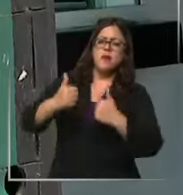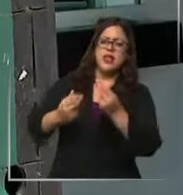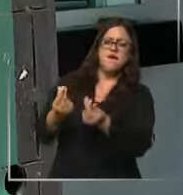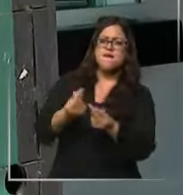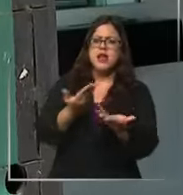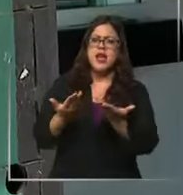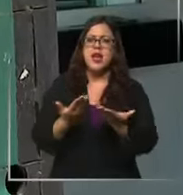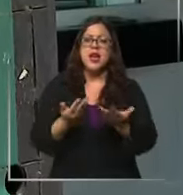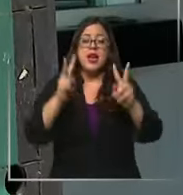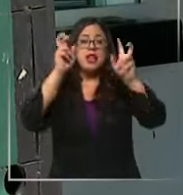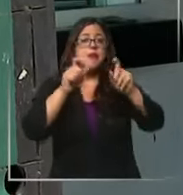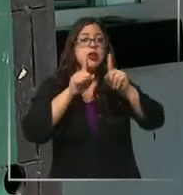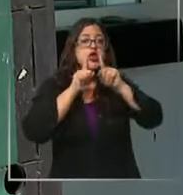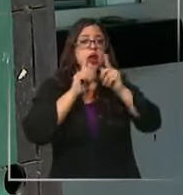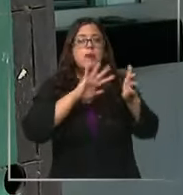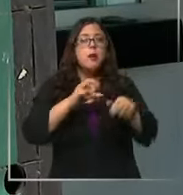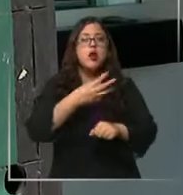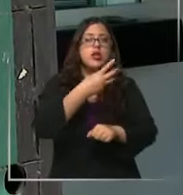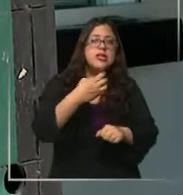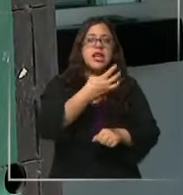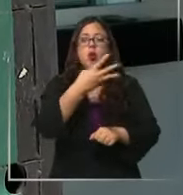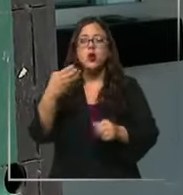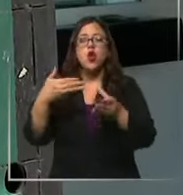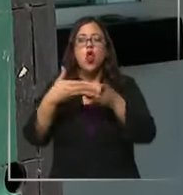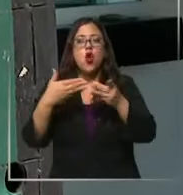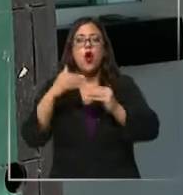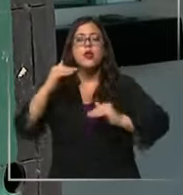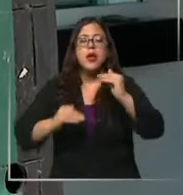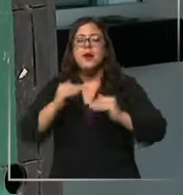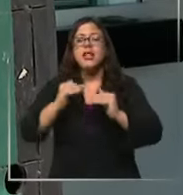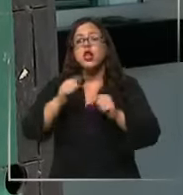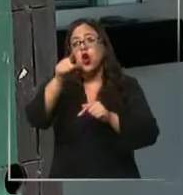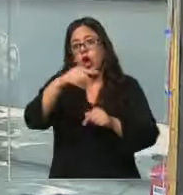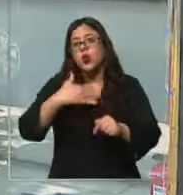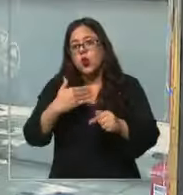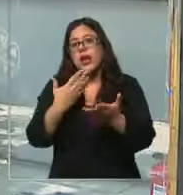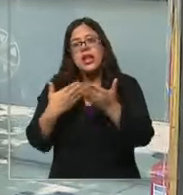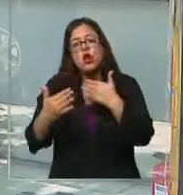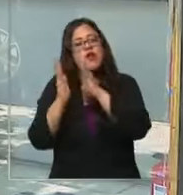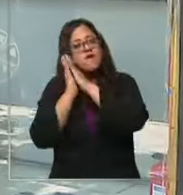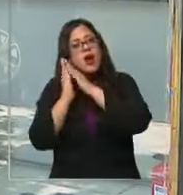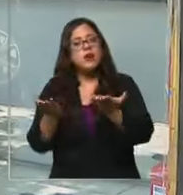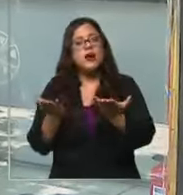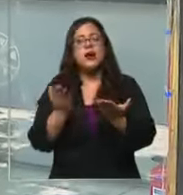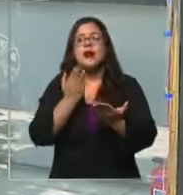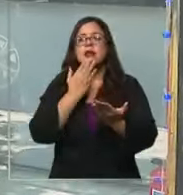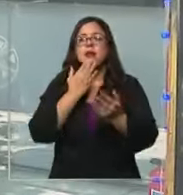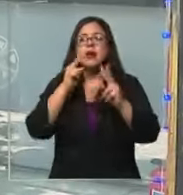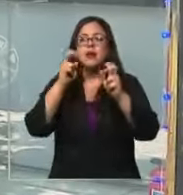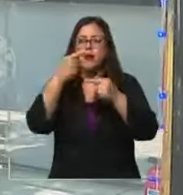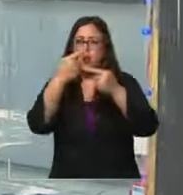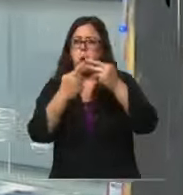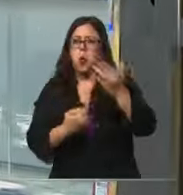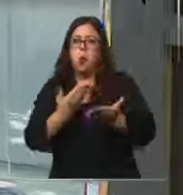Un paquete en los hoteles también ronda como 300, 400 dólares, dependiendo de lo que tú quieras y dónde te vas a quedar. Más la diversidad de propuestas que